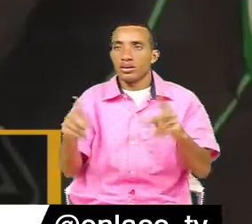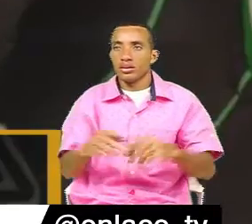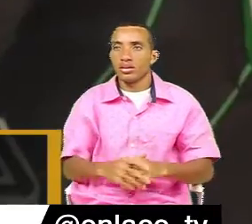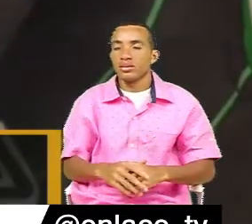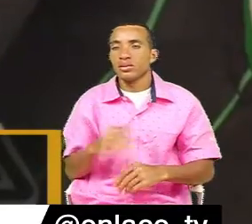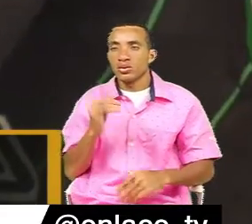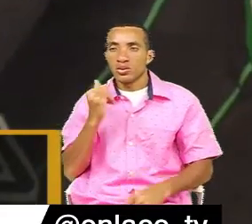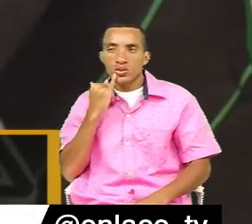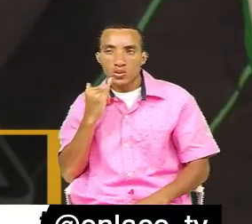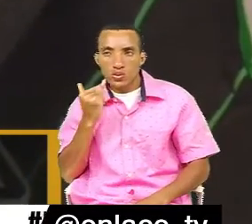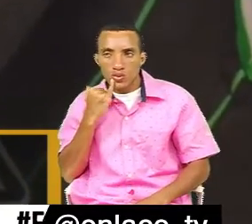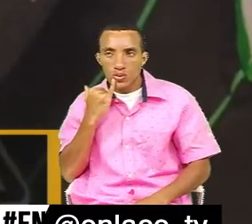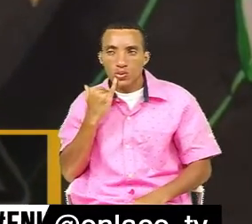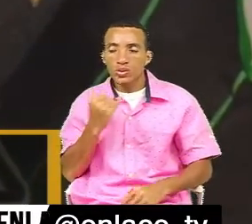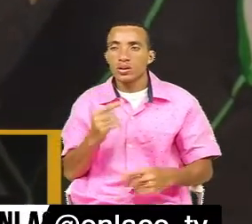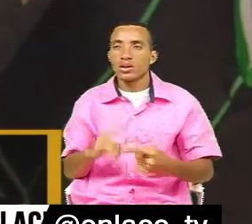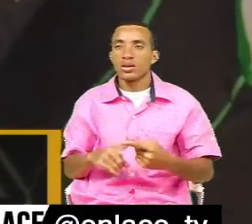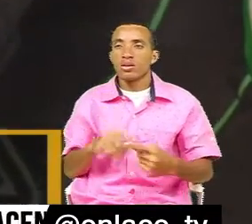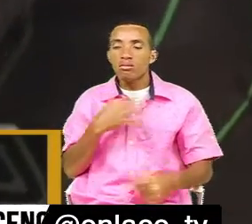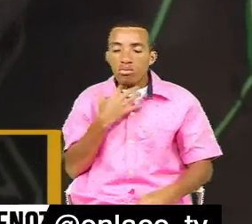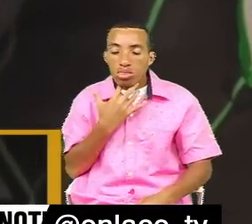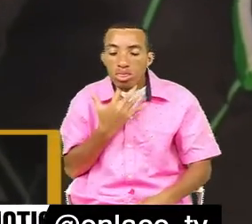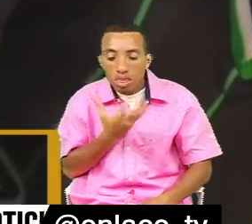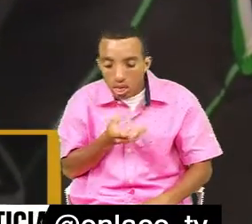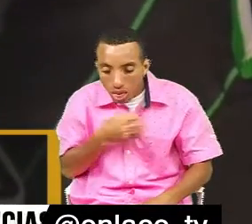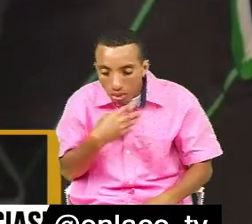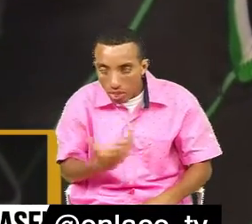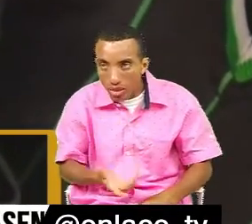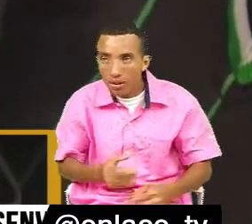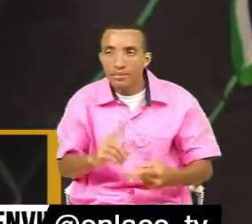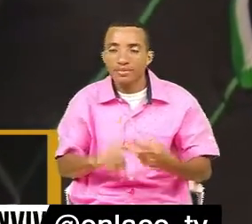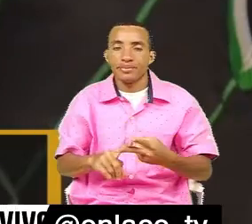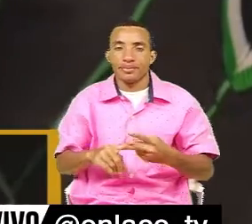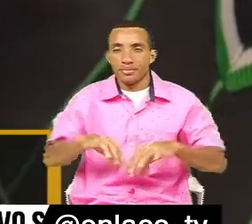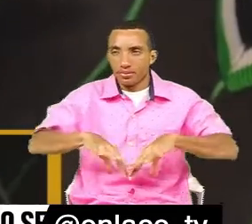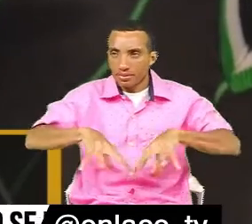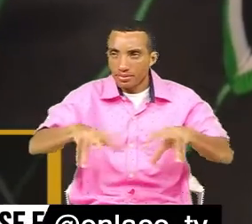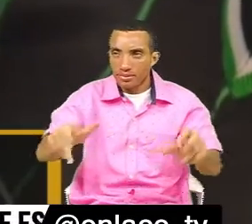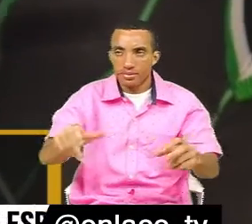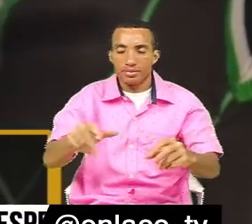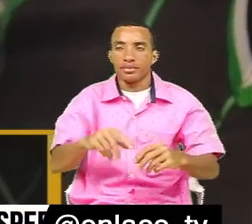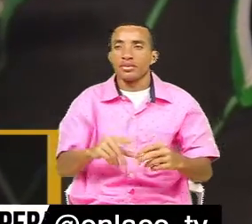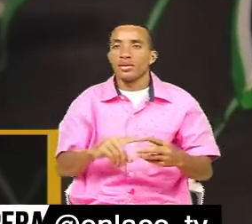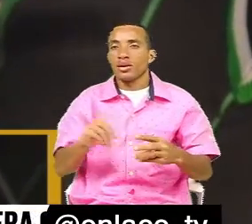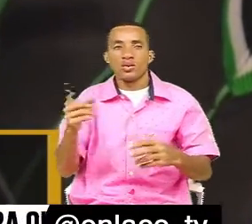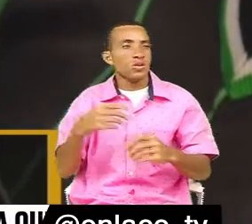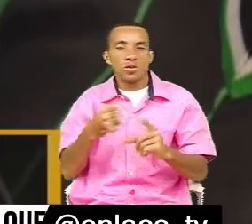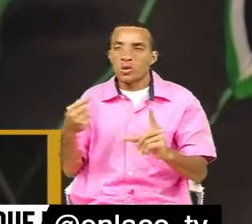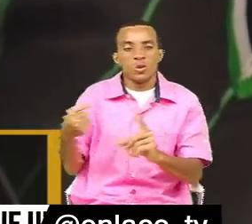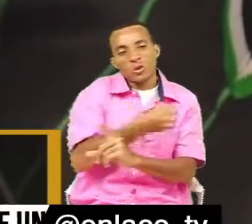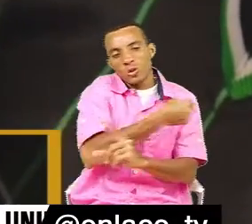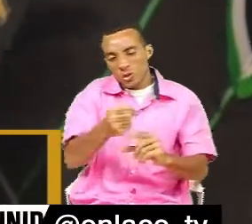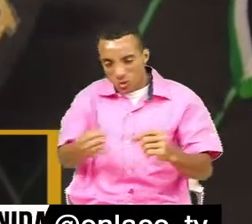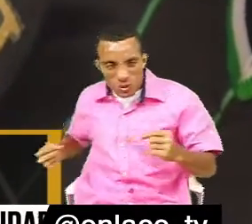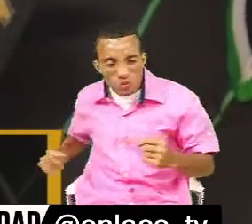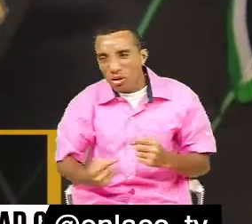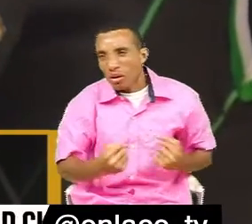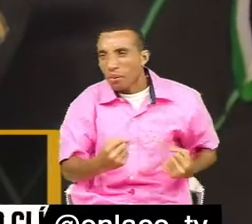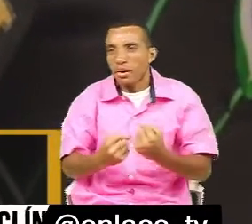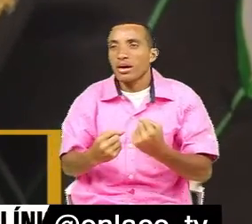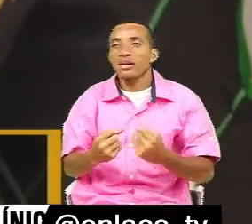orinando, ¿sí? Vomitándose, hay robos, hay gente que la han golpeado, ¿sí? Y